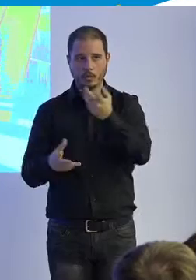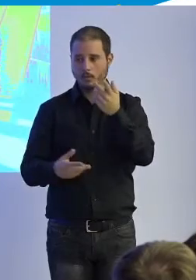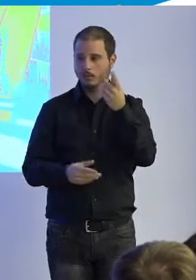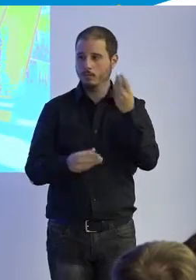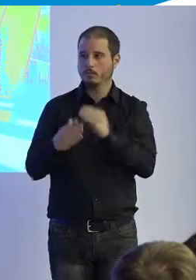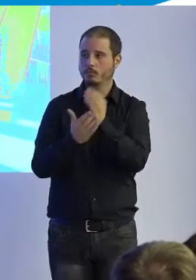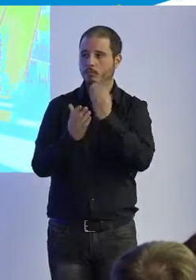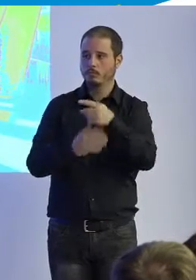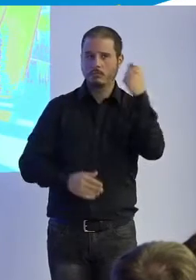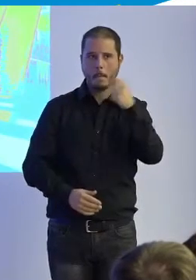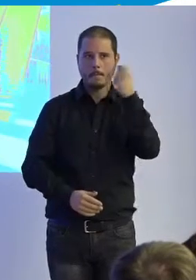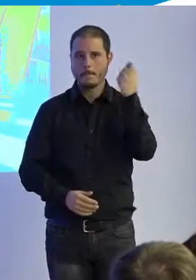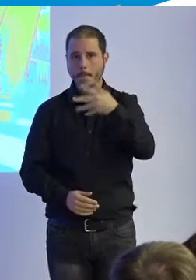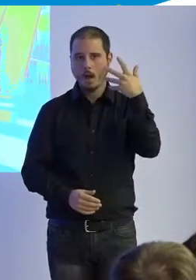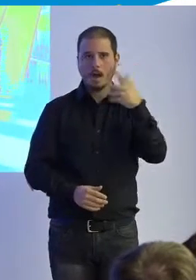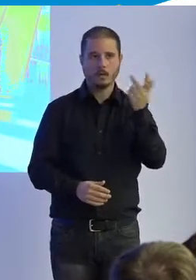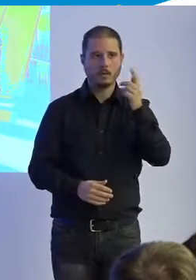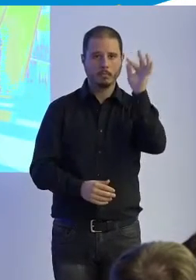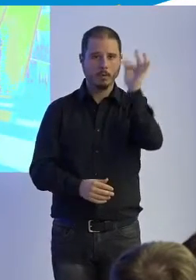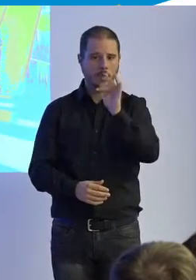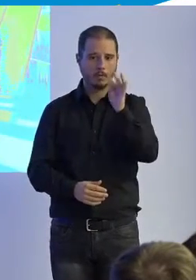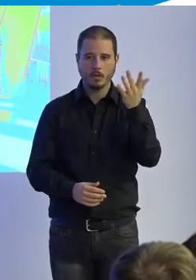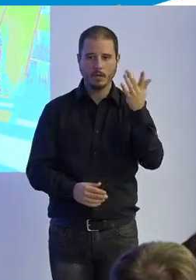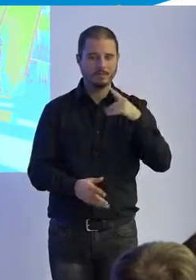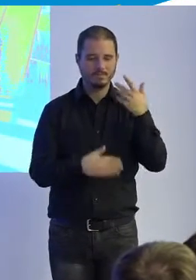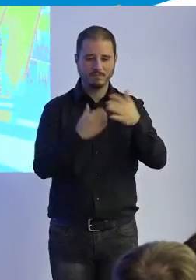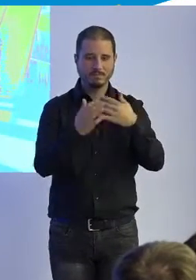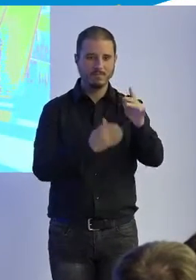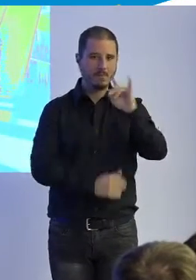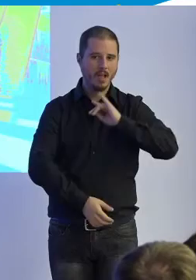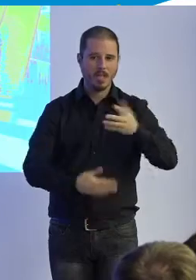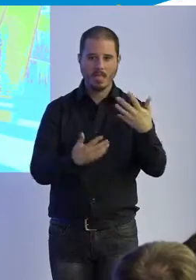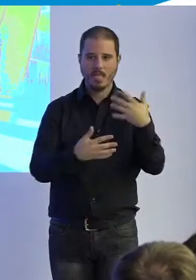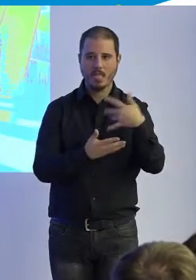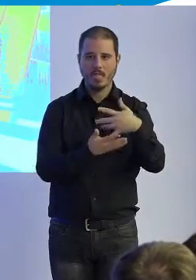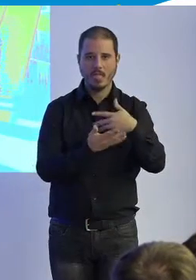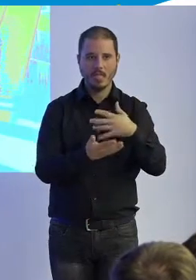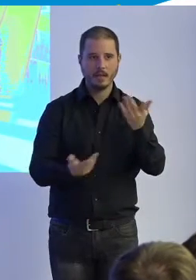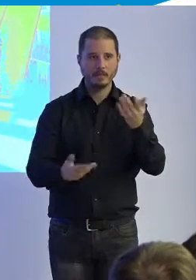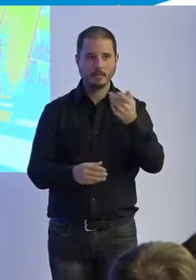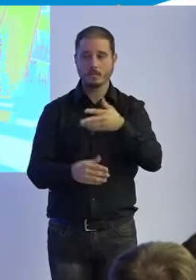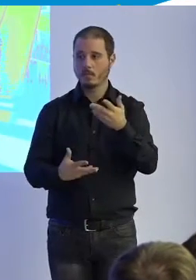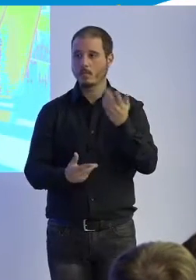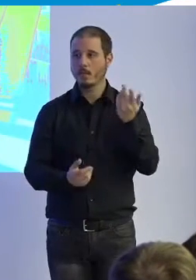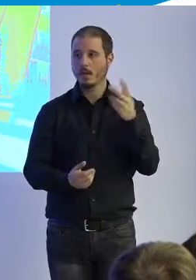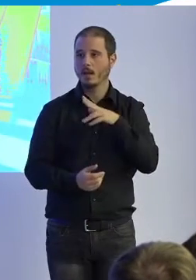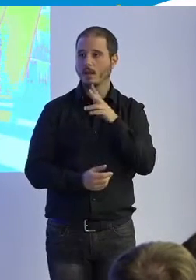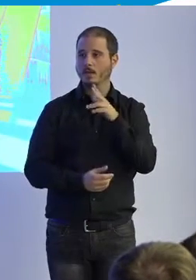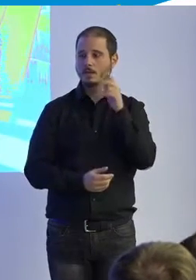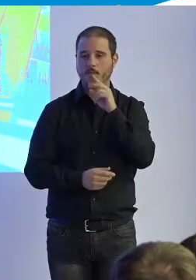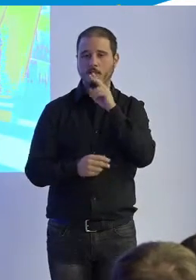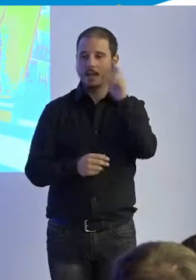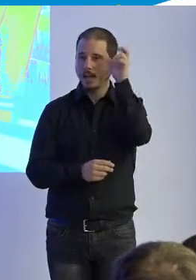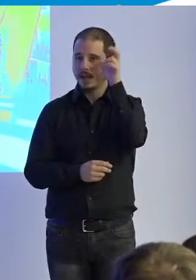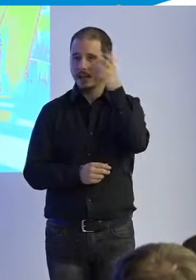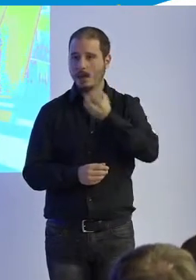muy caros, hubo películas que no funcionaron porque estaban mal hechas, entonces digamos que mataron a la gallina los huevos de oro, entre comillas.